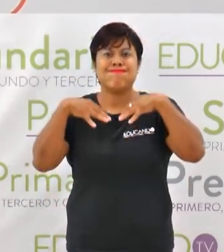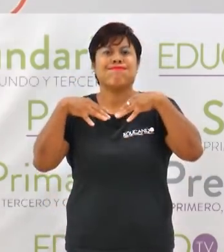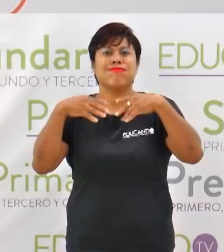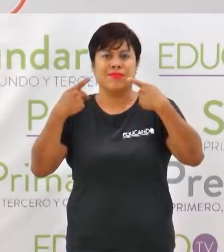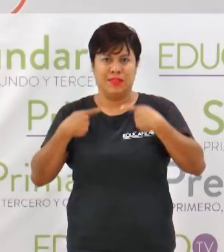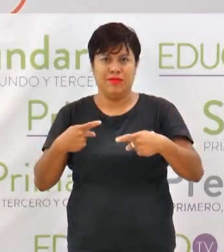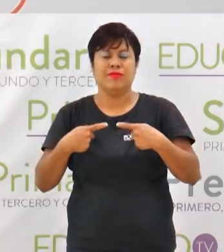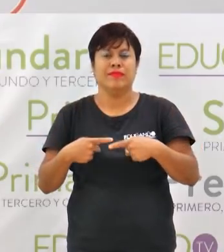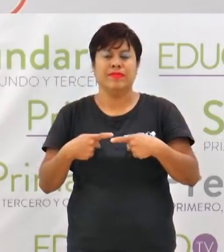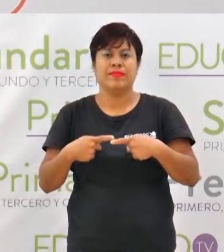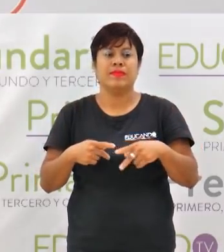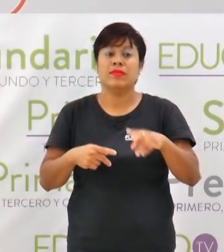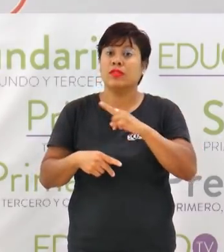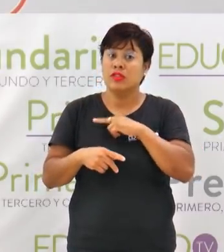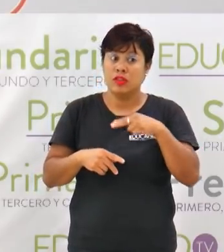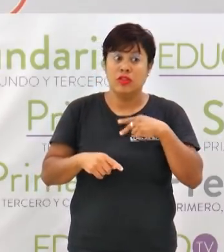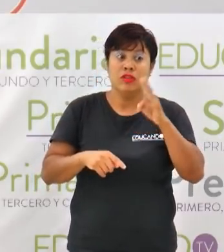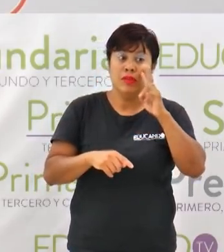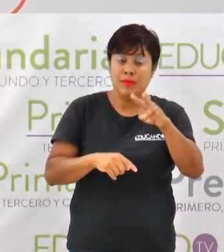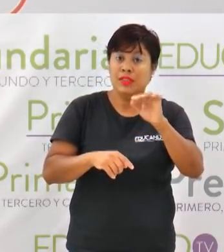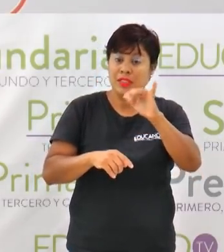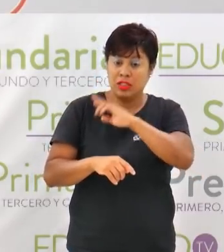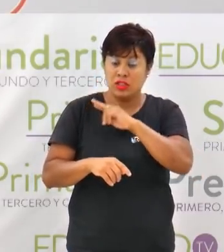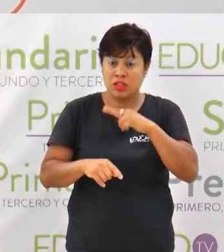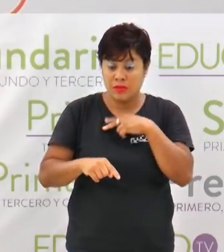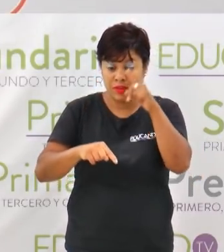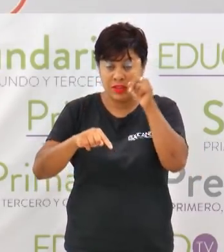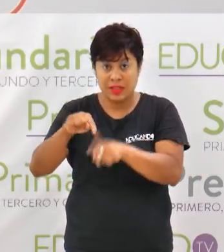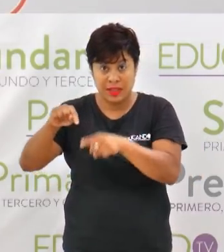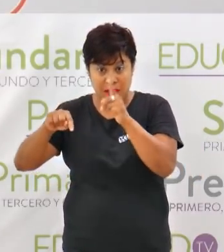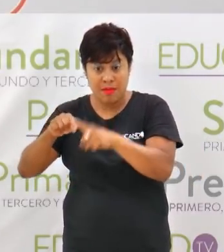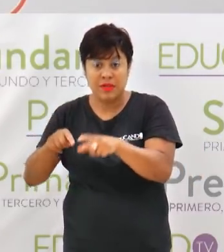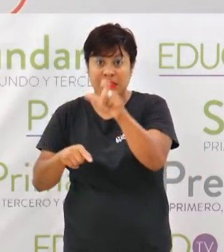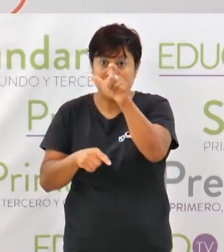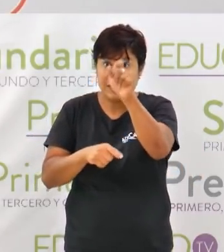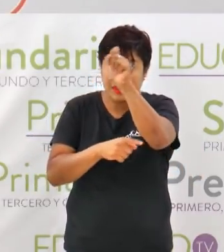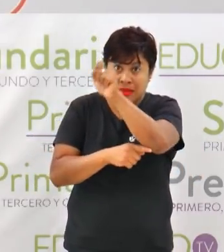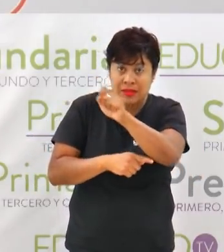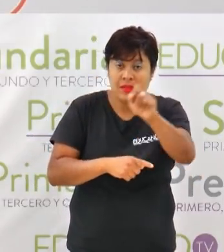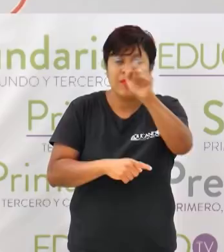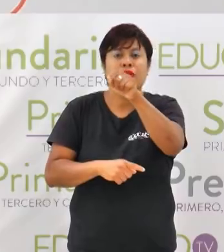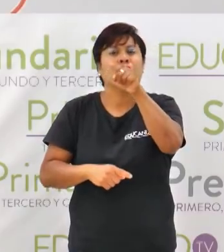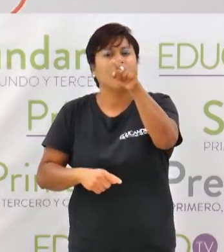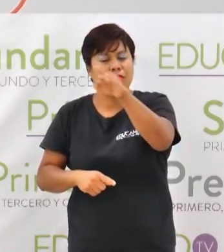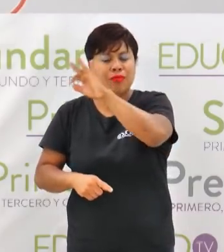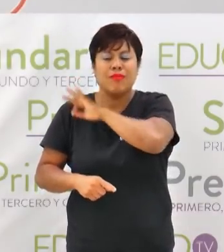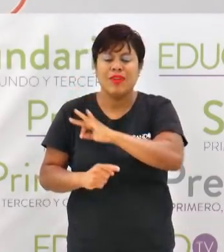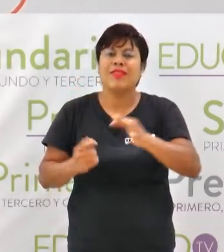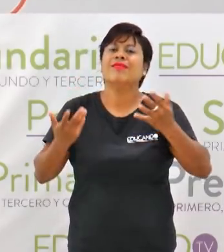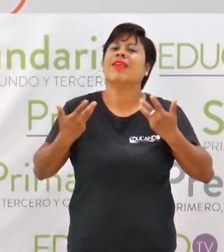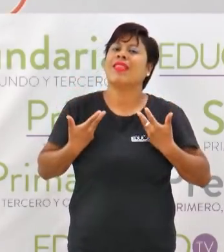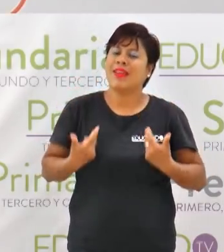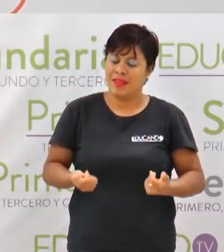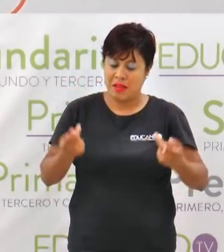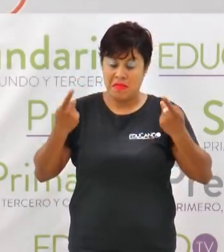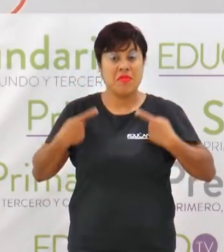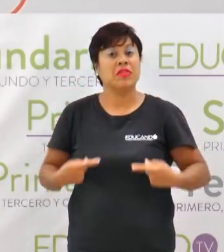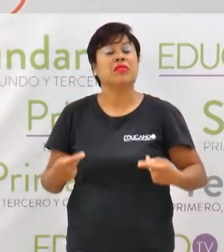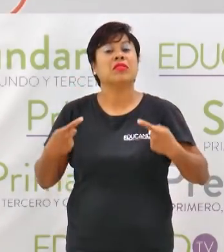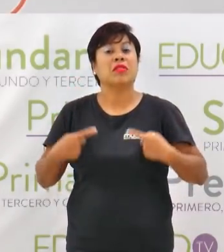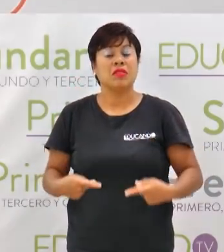audiencia. Nuevamente nos damos cuenta que si quitamos la frase preposicional, tú puedes entender que